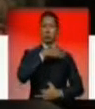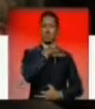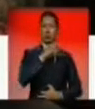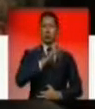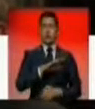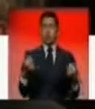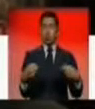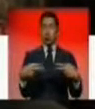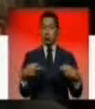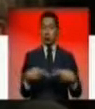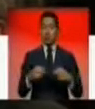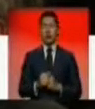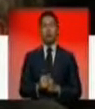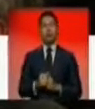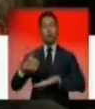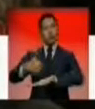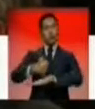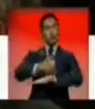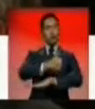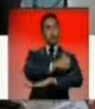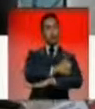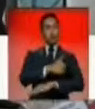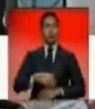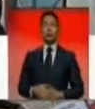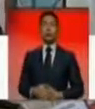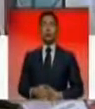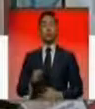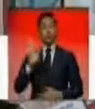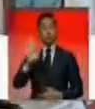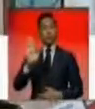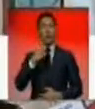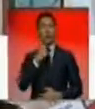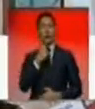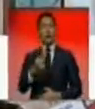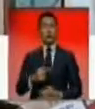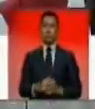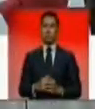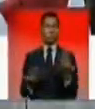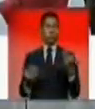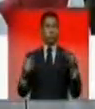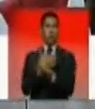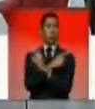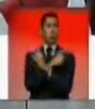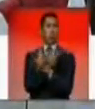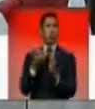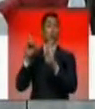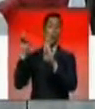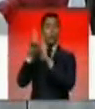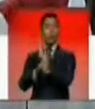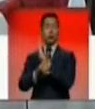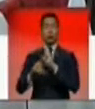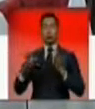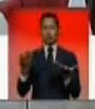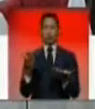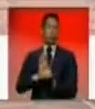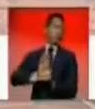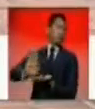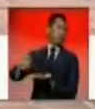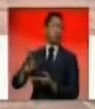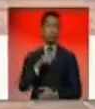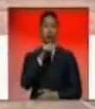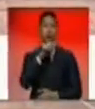comandancias de las tres Fuerzas Armadas. Ricardo Patiño detalló lo que no les cuadra de la denuncia de inconstitucionalidad